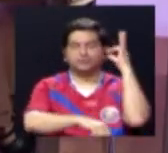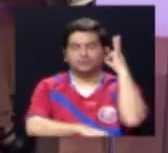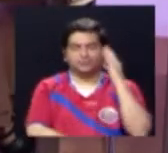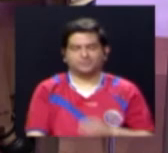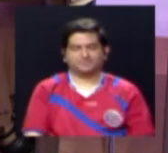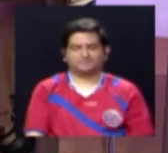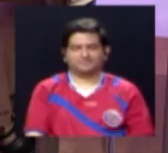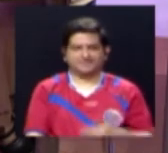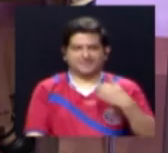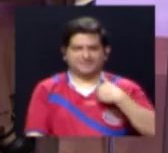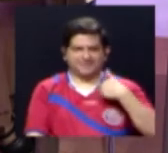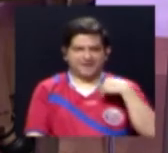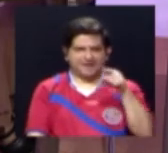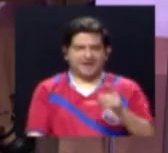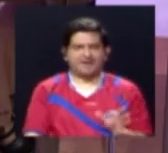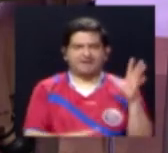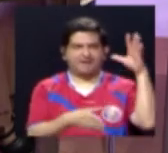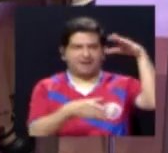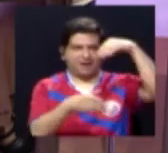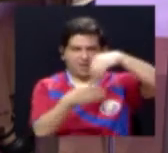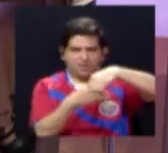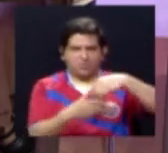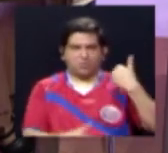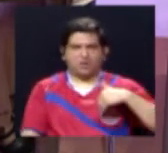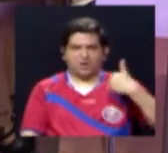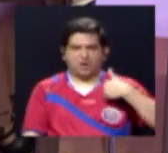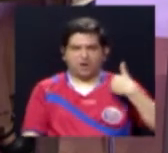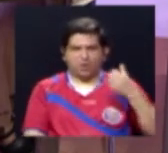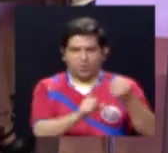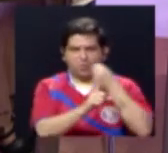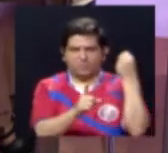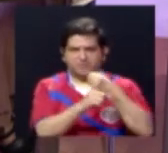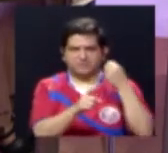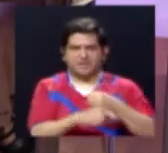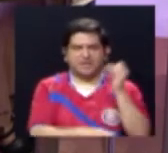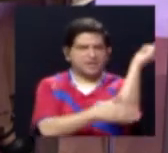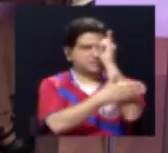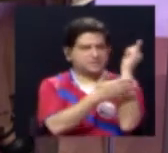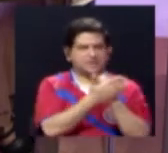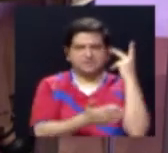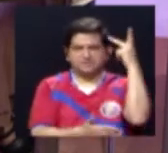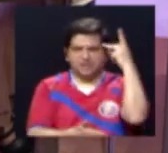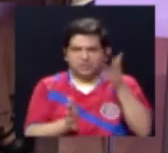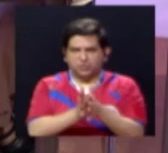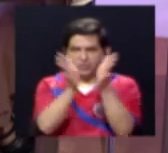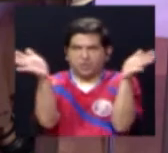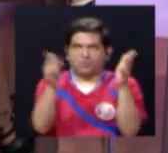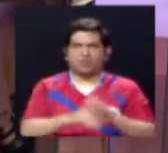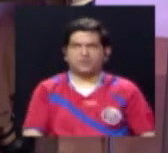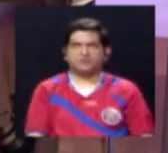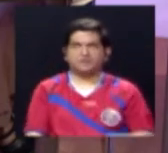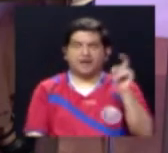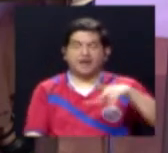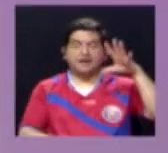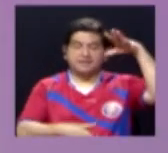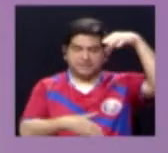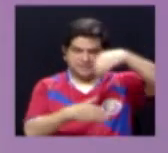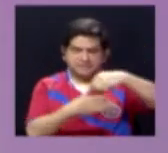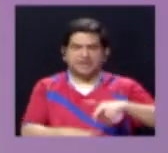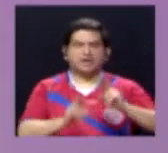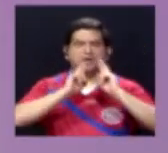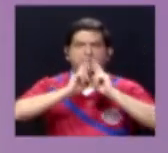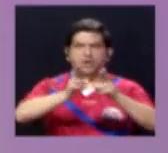inamu tiene que incorporar a los hombres agresores en el diseño de la política pública y debe incorporar